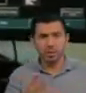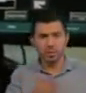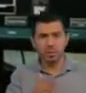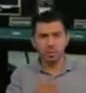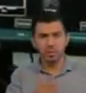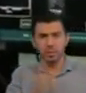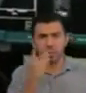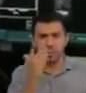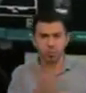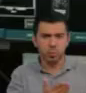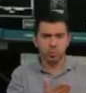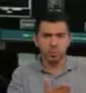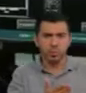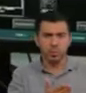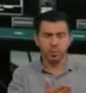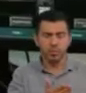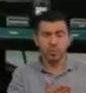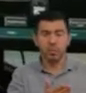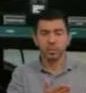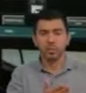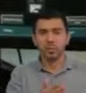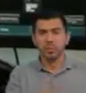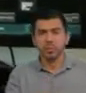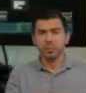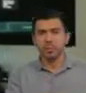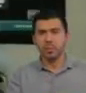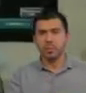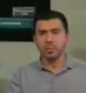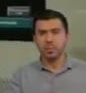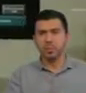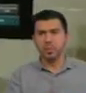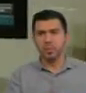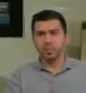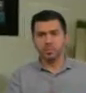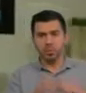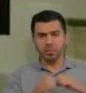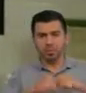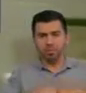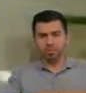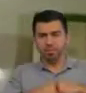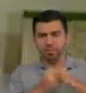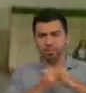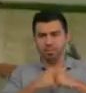una lesión a nivel supracondilio que